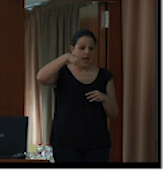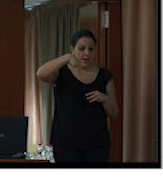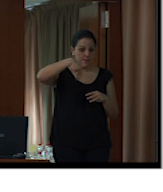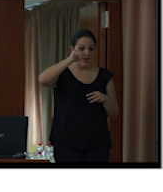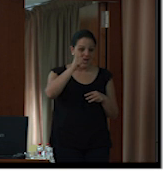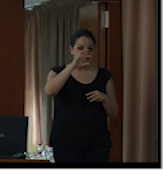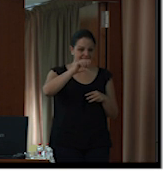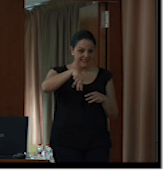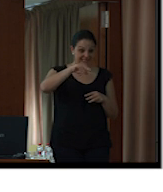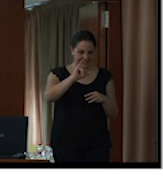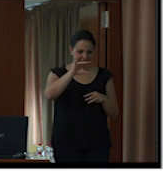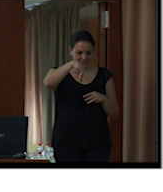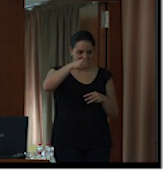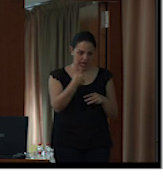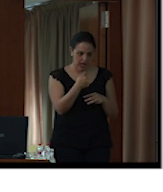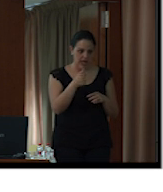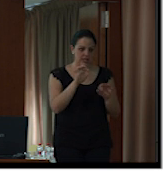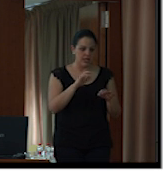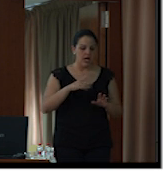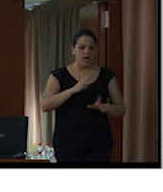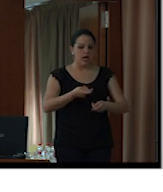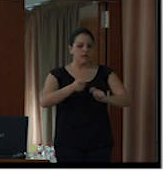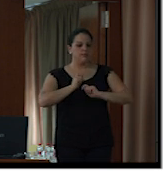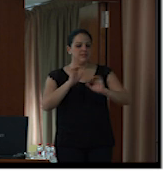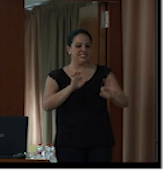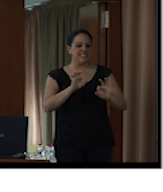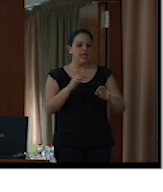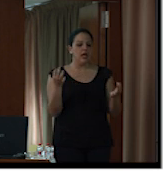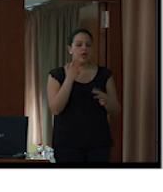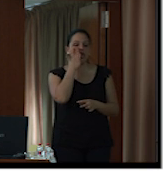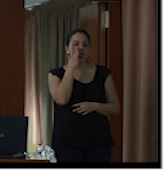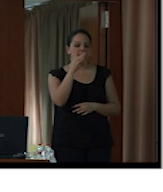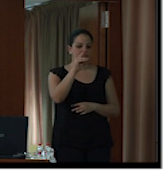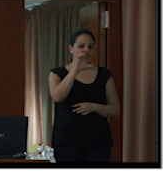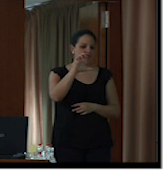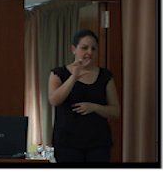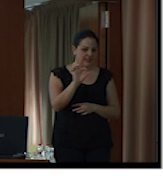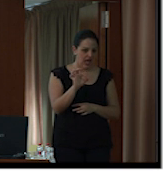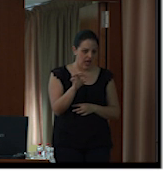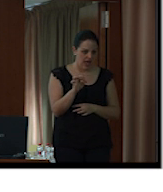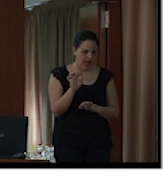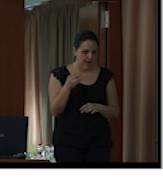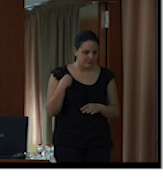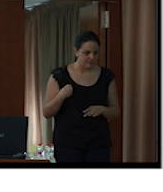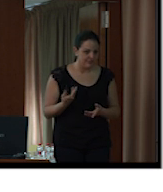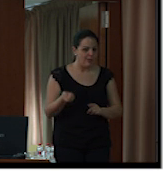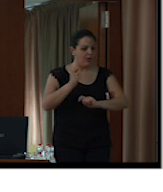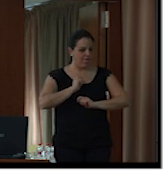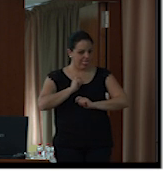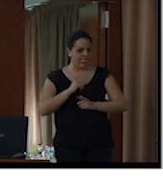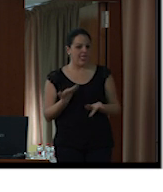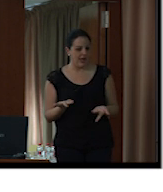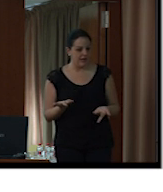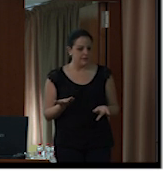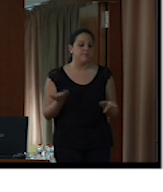neurotransmisores y aumenta el sueño delta. Lo tenemos más que utilizado, más que observado en pacientes